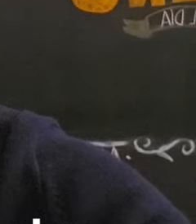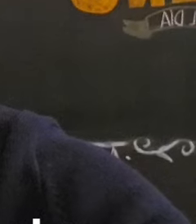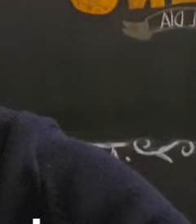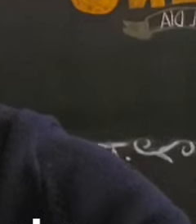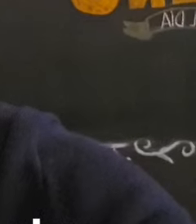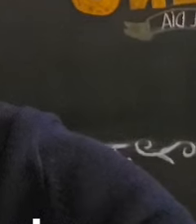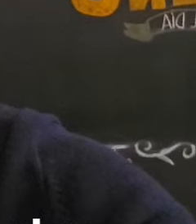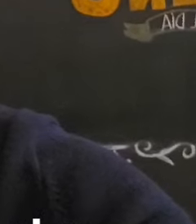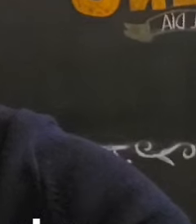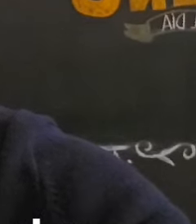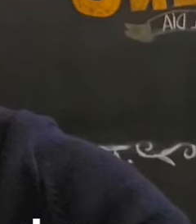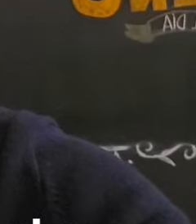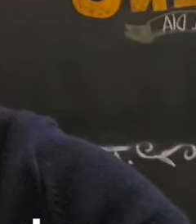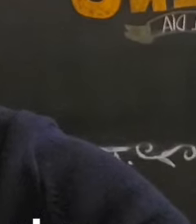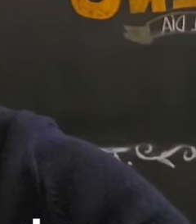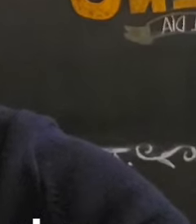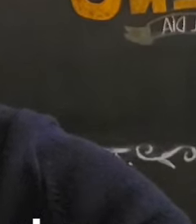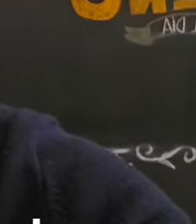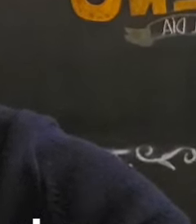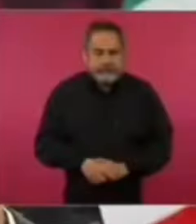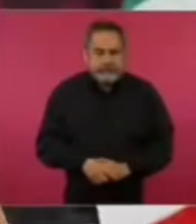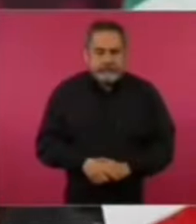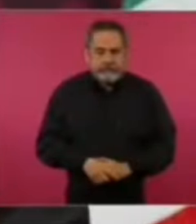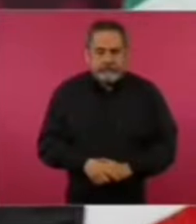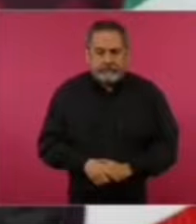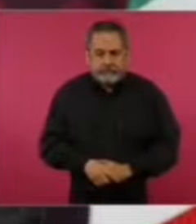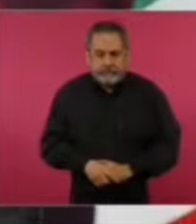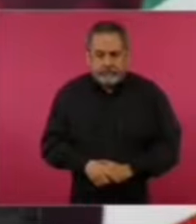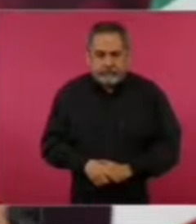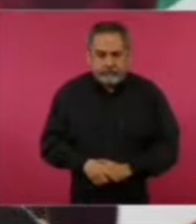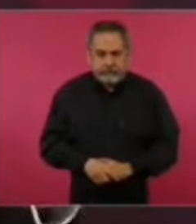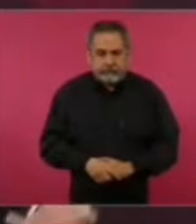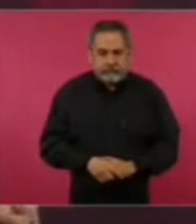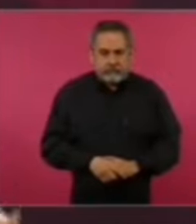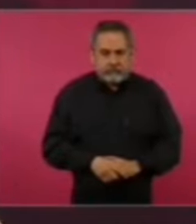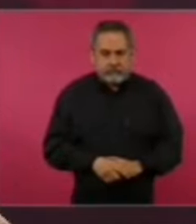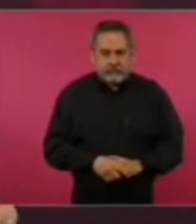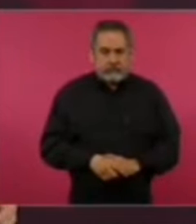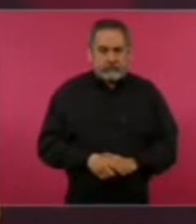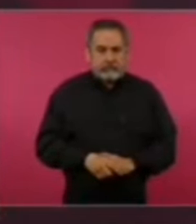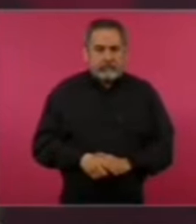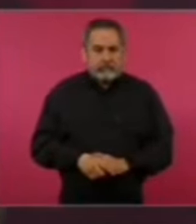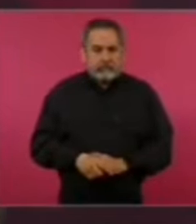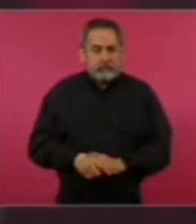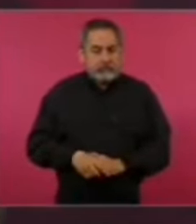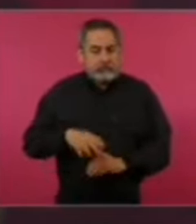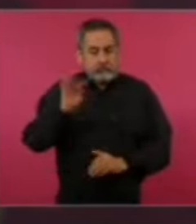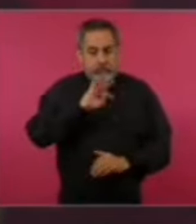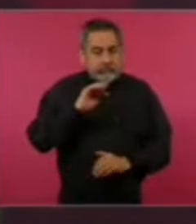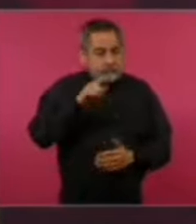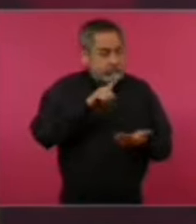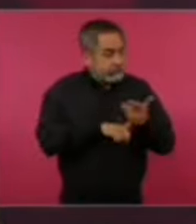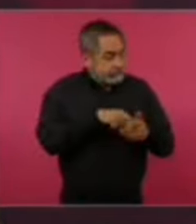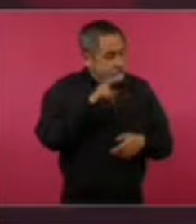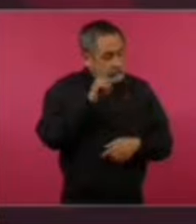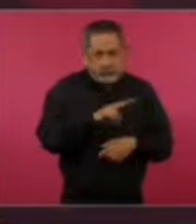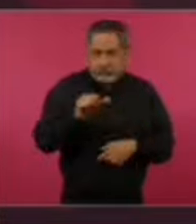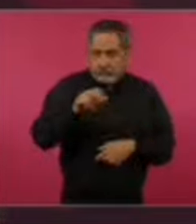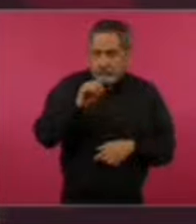Villarreal el Grande, este narcotraficante. Si no hubiese yo padecido a la señora Anabel en carne